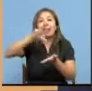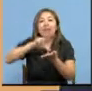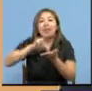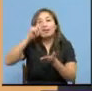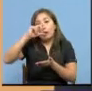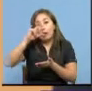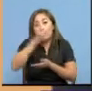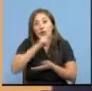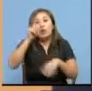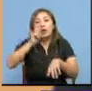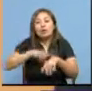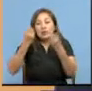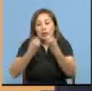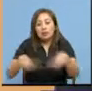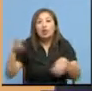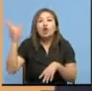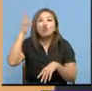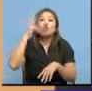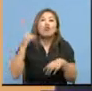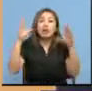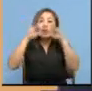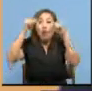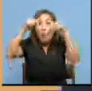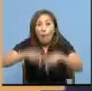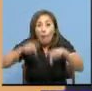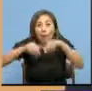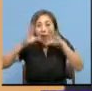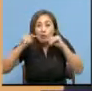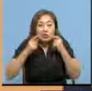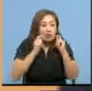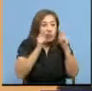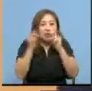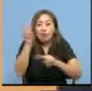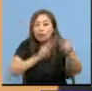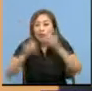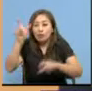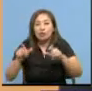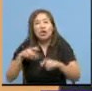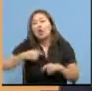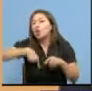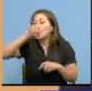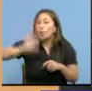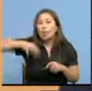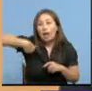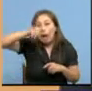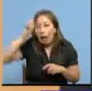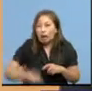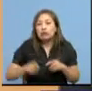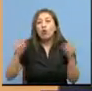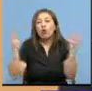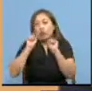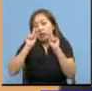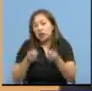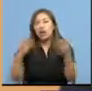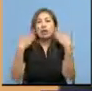juntamos ahí a partir de las 21 quienes se quieran acercar esta misma noche no tenemos recorrido salimos todo el año no sólo a limpiarlo no paramos